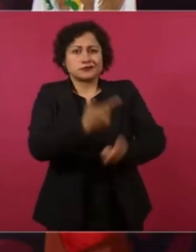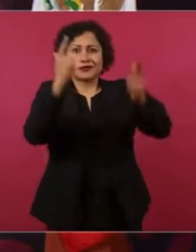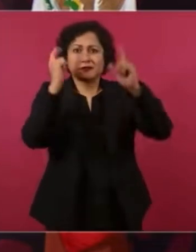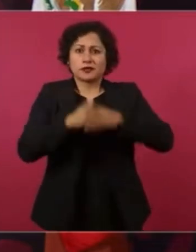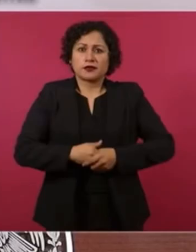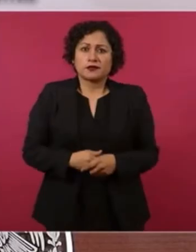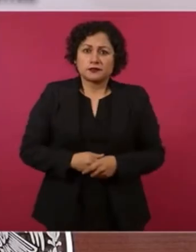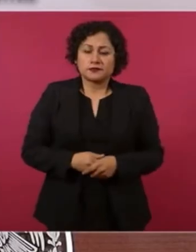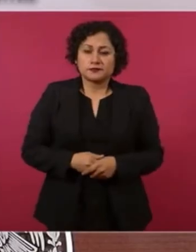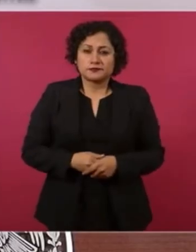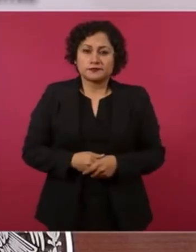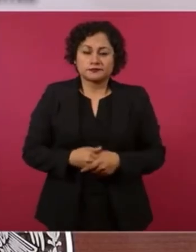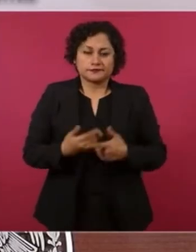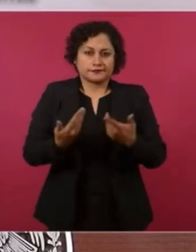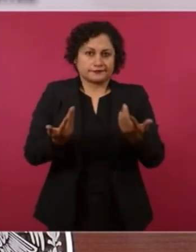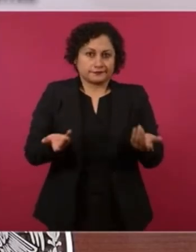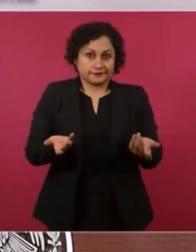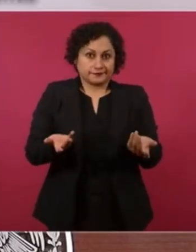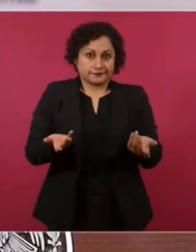qué?